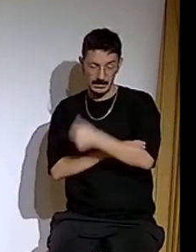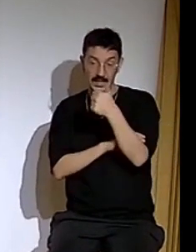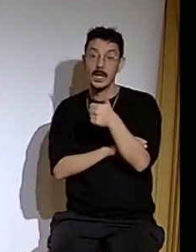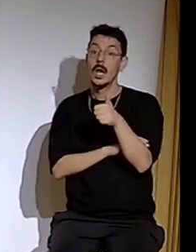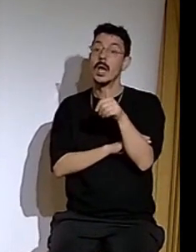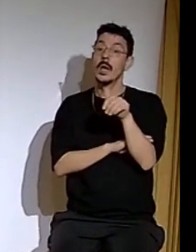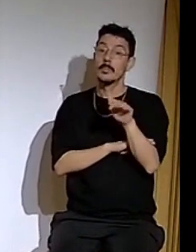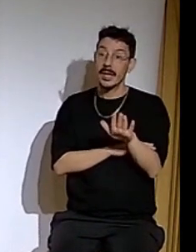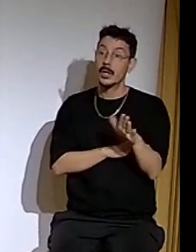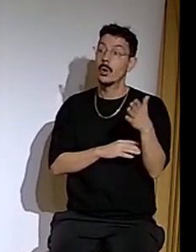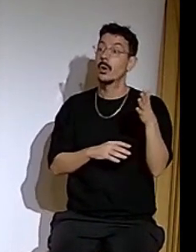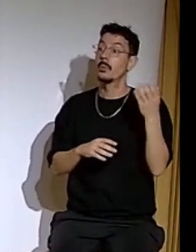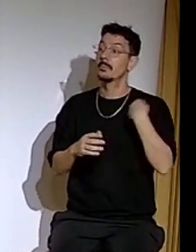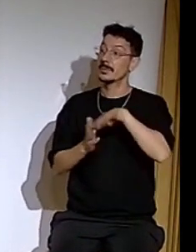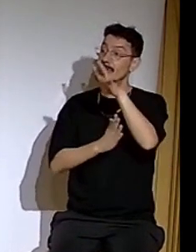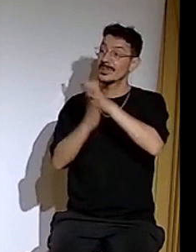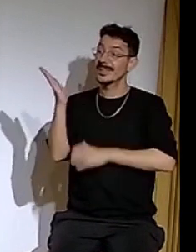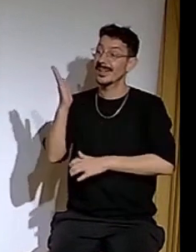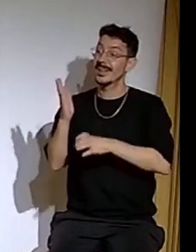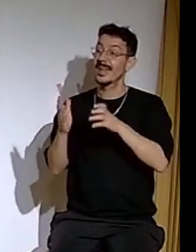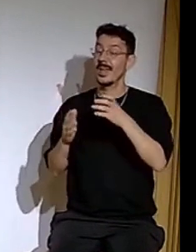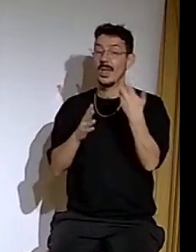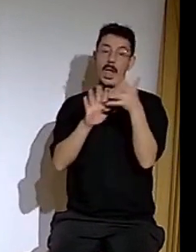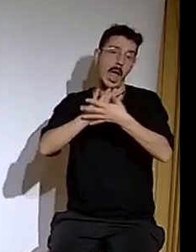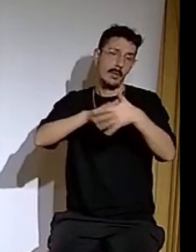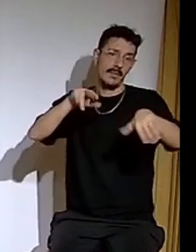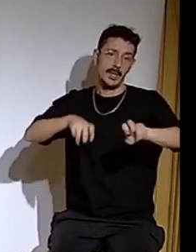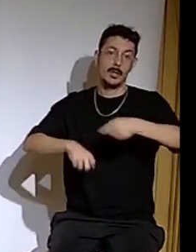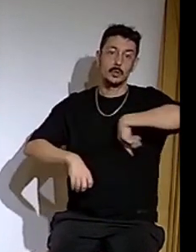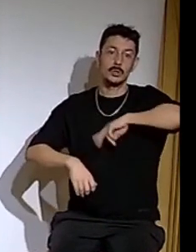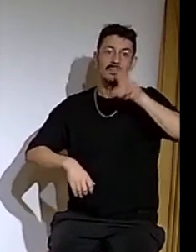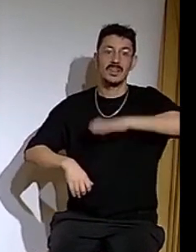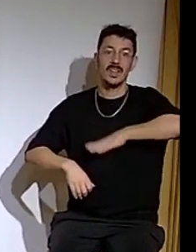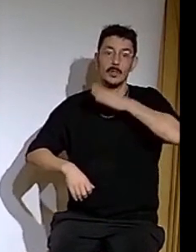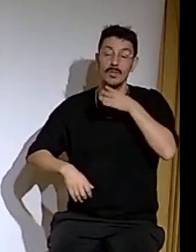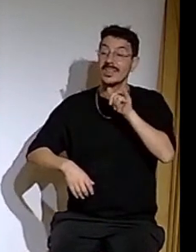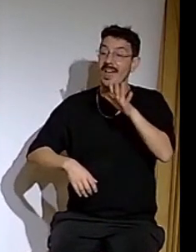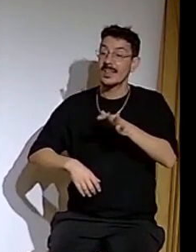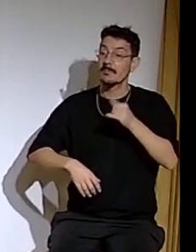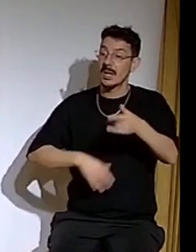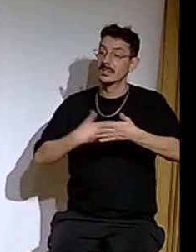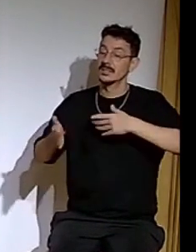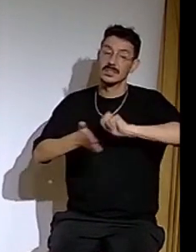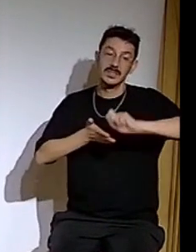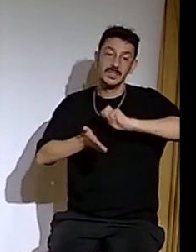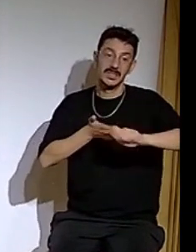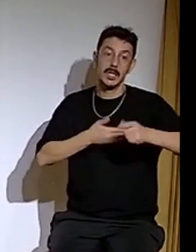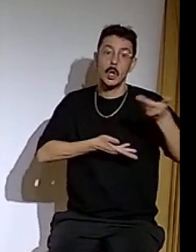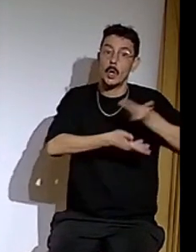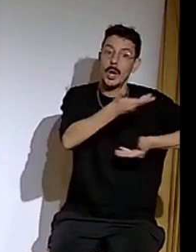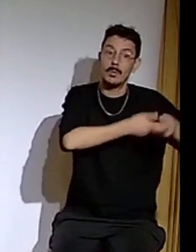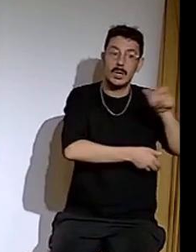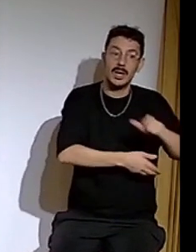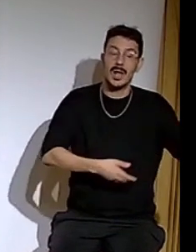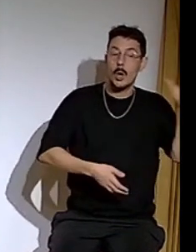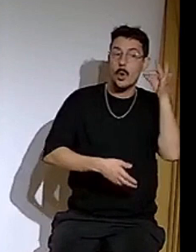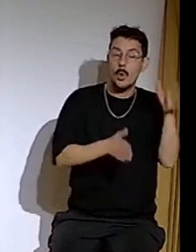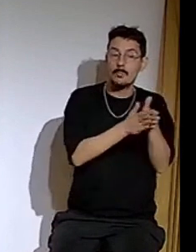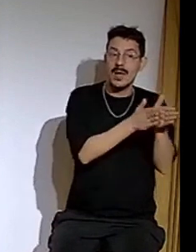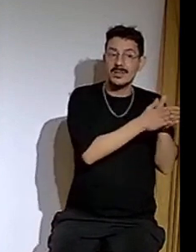habla un poquito de toda de donde venimos y demás y que está hecho en colaboración con las compañeras represaliadas en